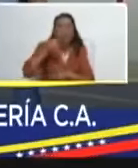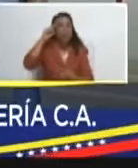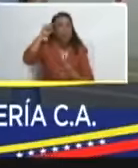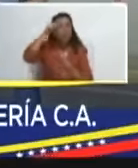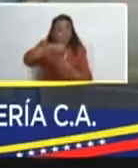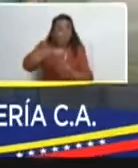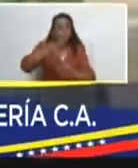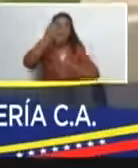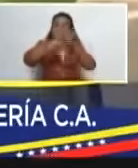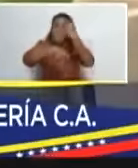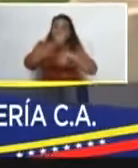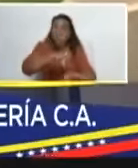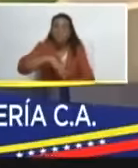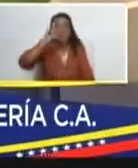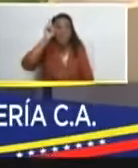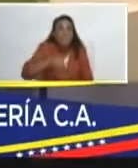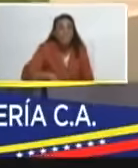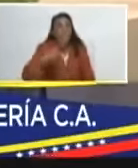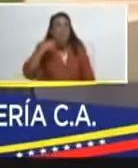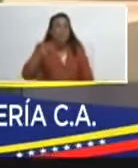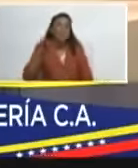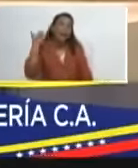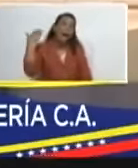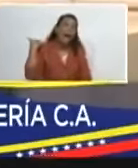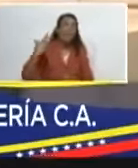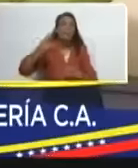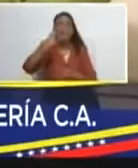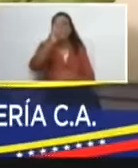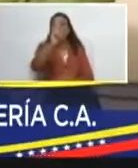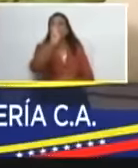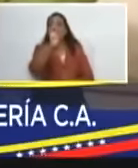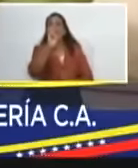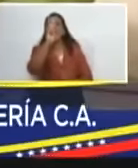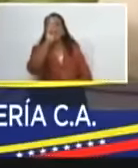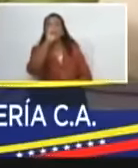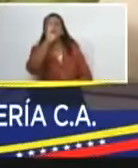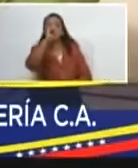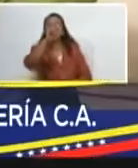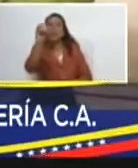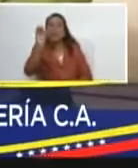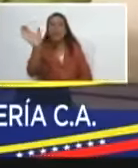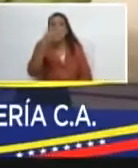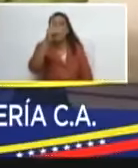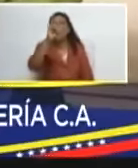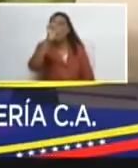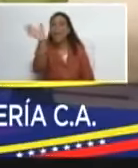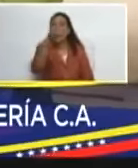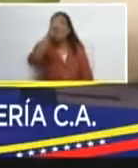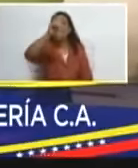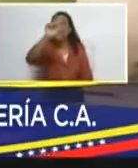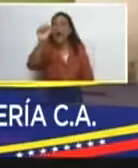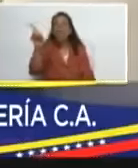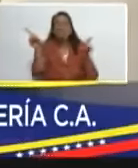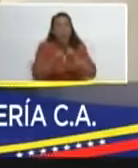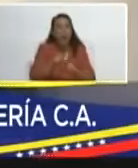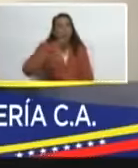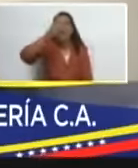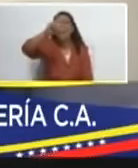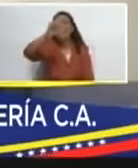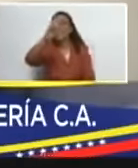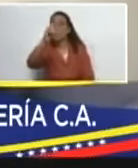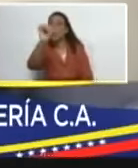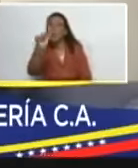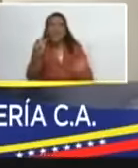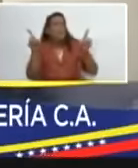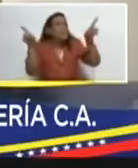para ser exportado, y así como hacía mención el pepino de mar, bueno, ahora lo estamos haciendo con la medusa, como también se está haciendo en otras